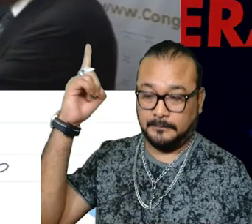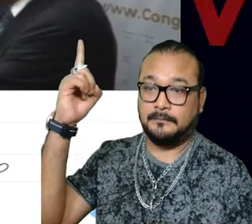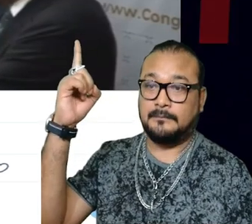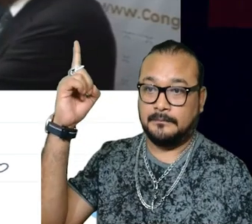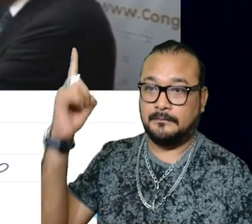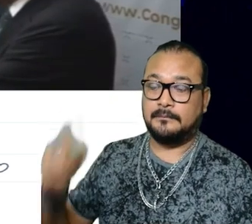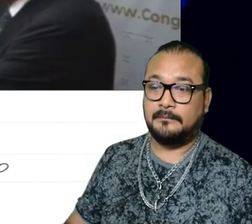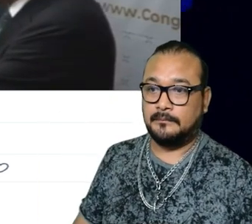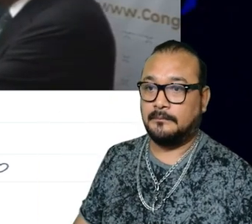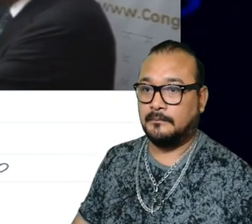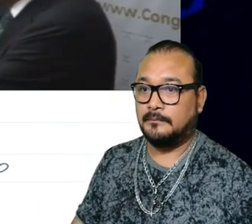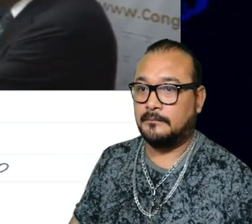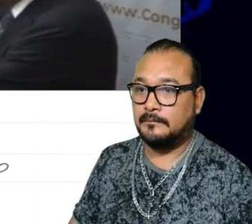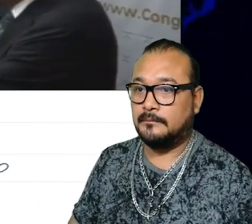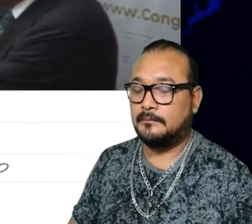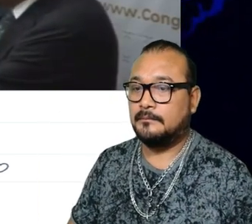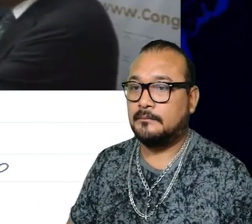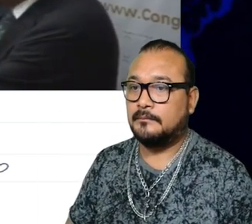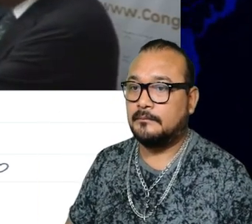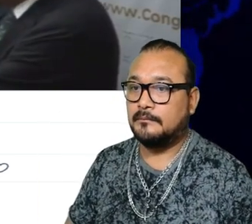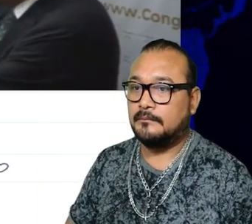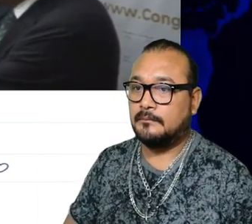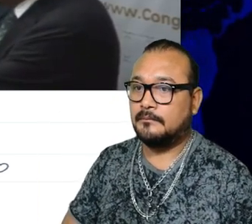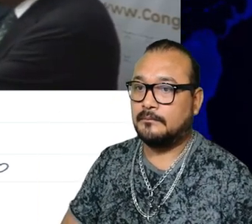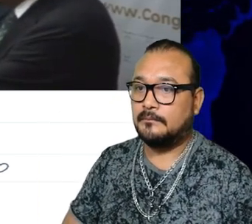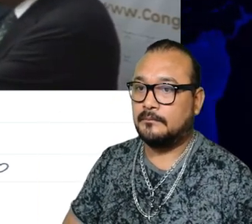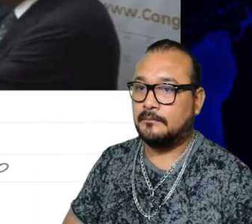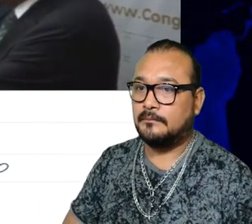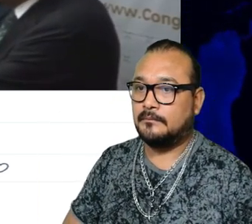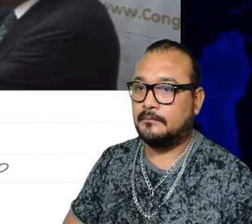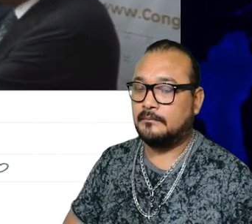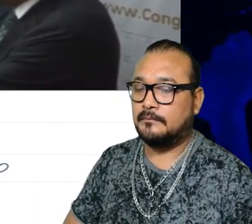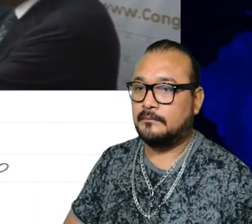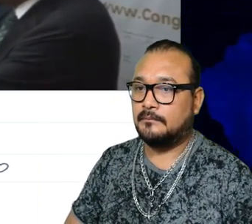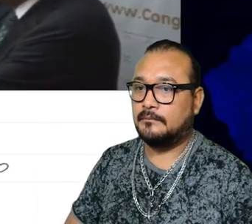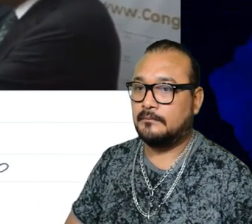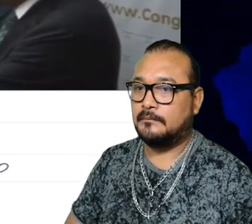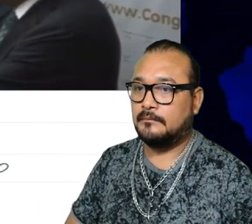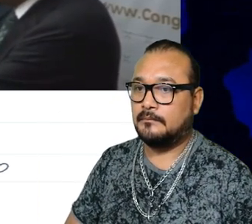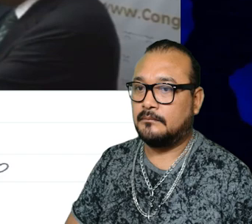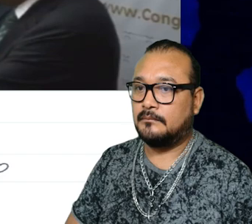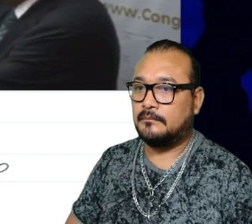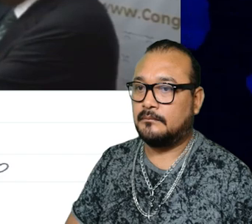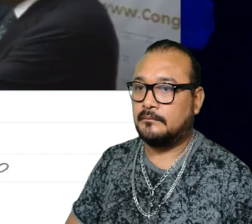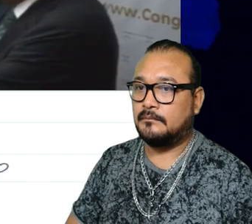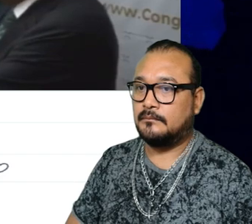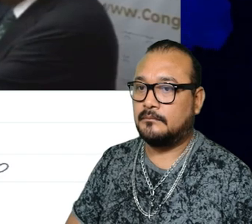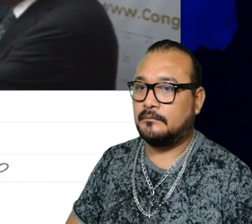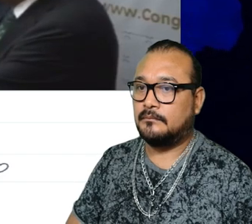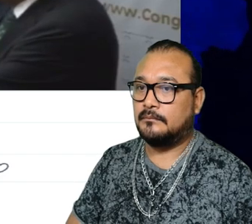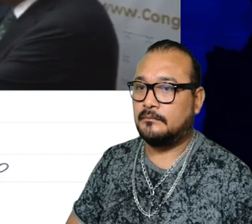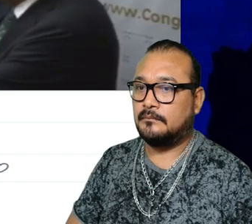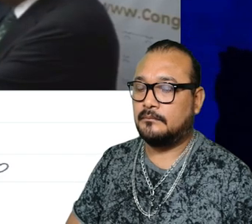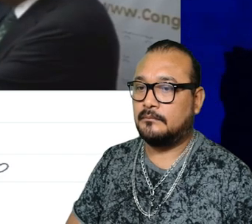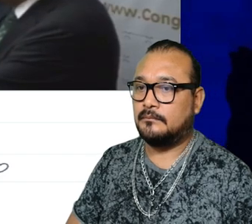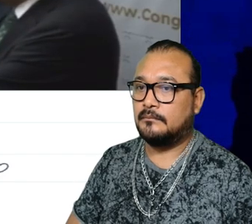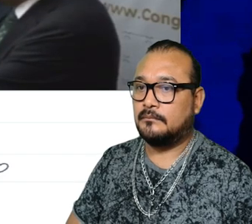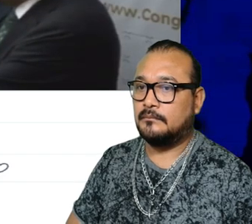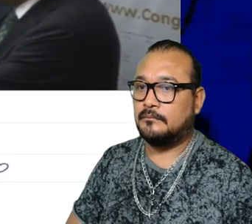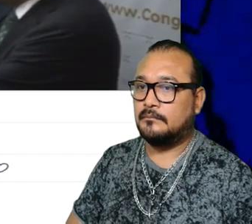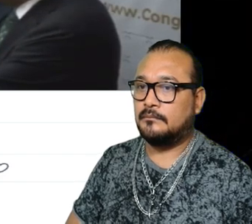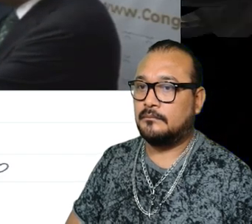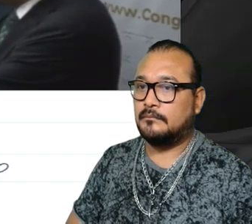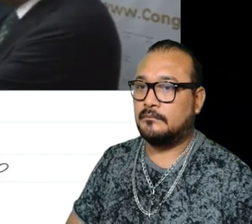está detenido incluso el segundo en la cadena de mando, que era el secretario de Seguridad Pública del